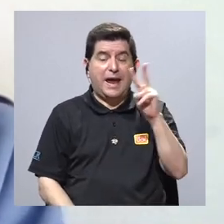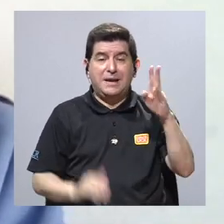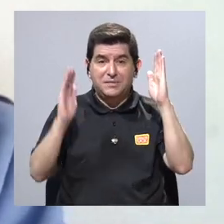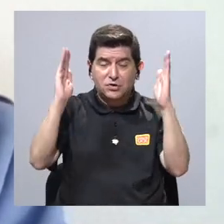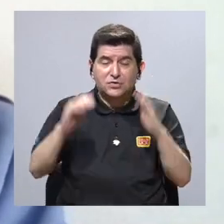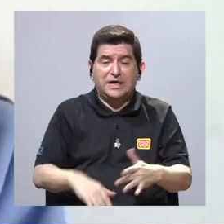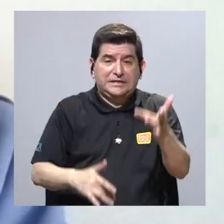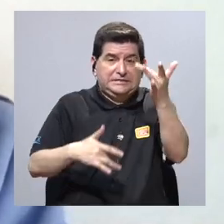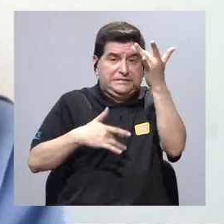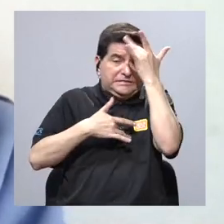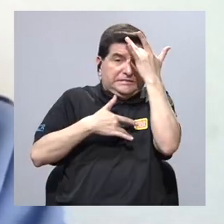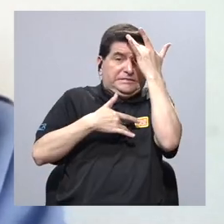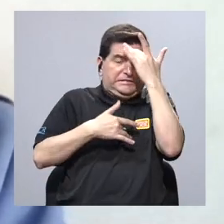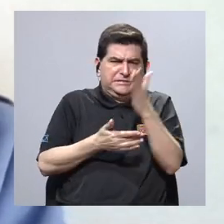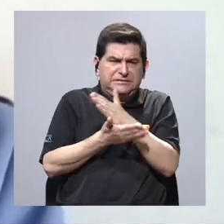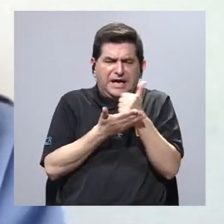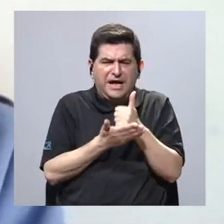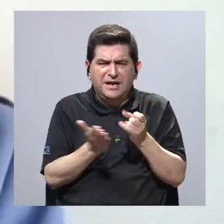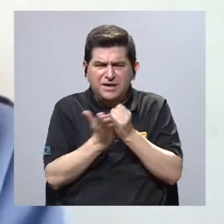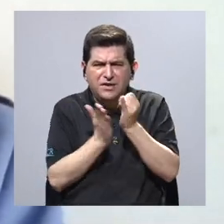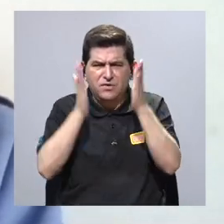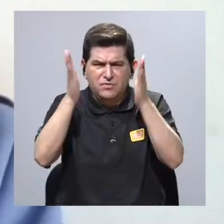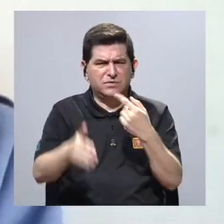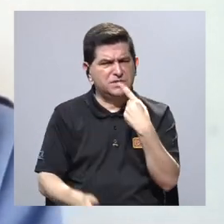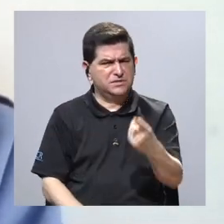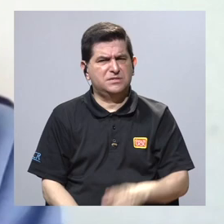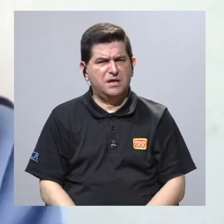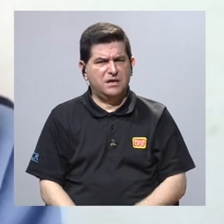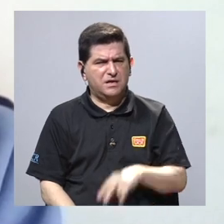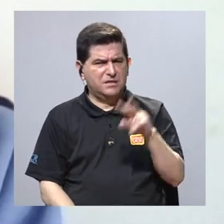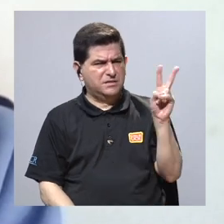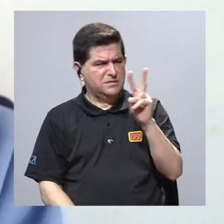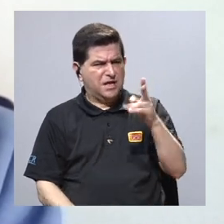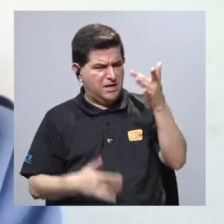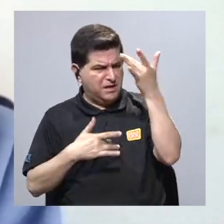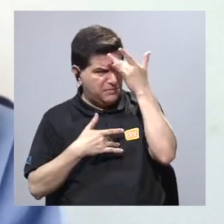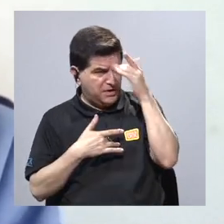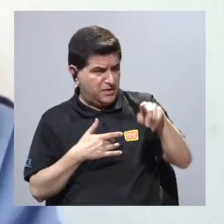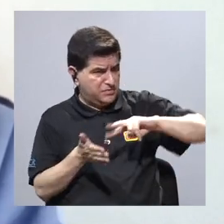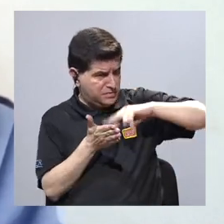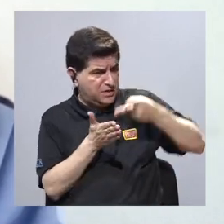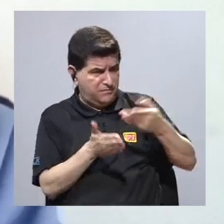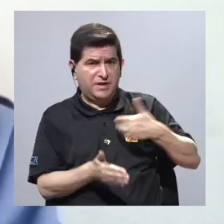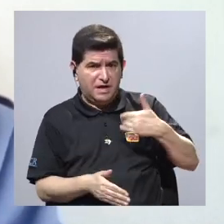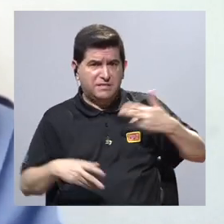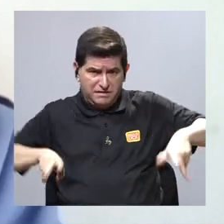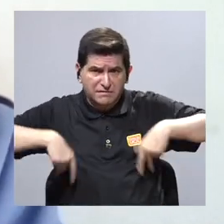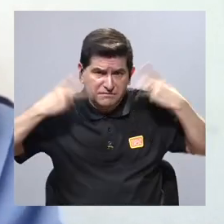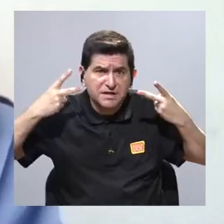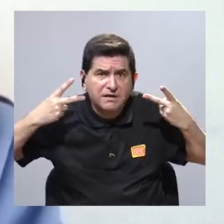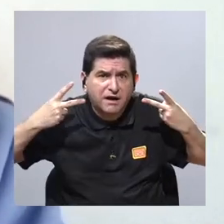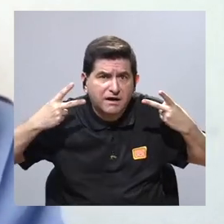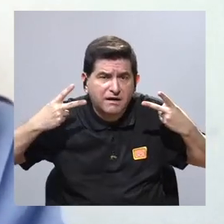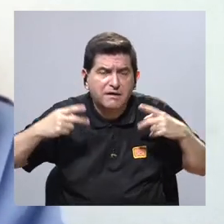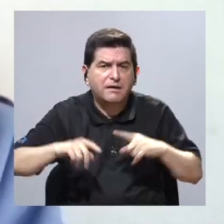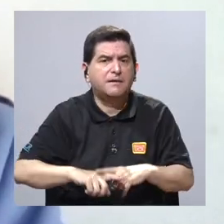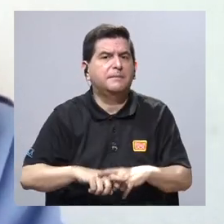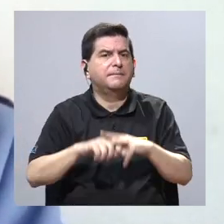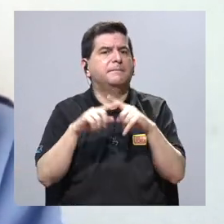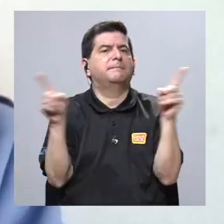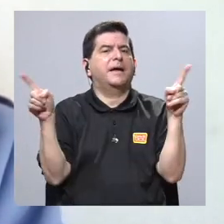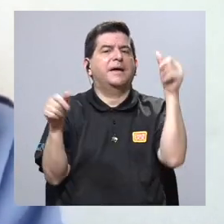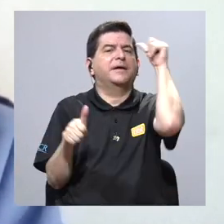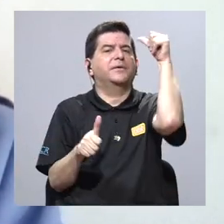enfermó. Entonces, algunos investigadores dijeron, ah, si el virus se enferma, el virus está vivo.